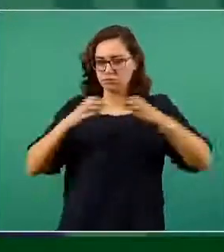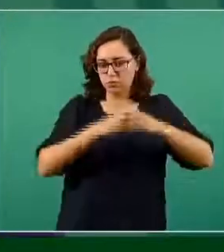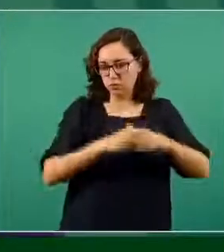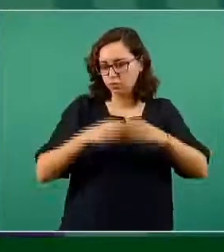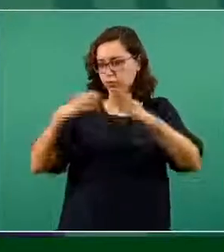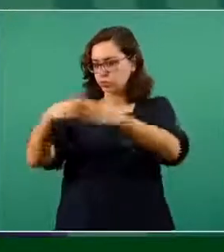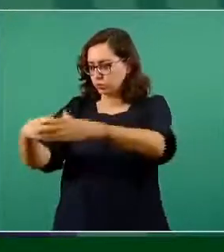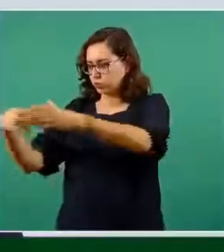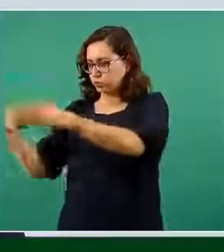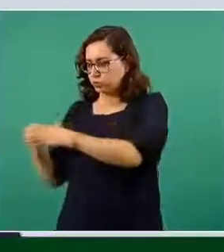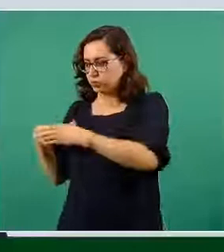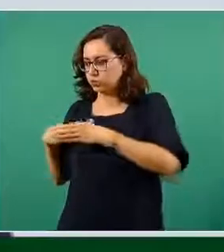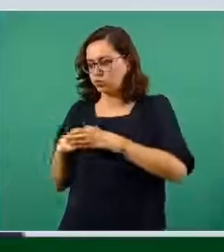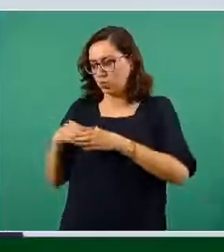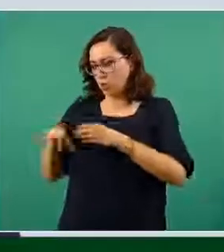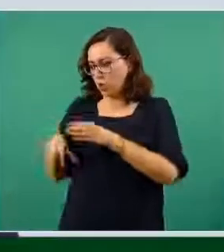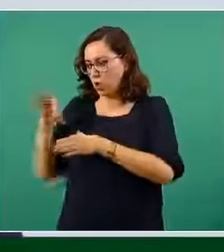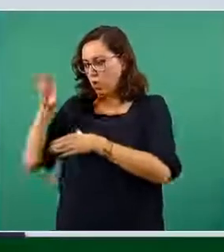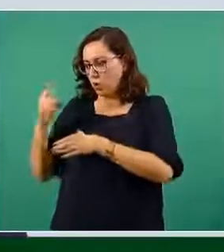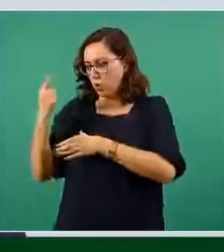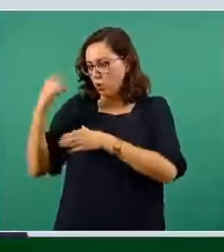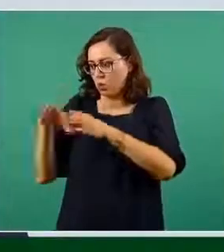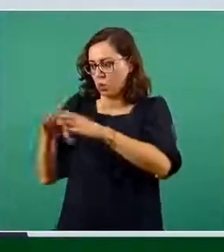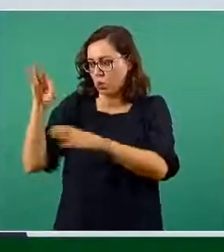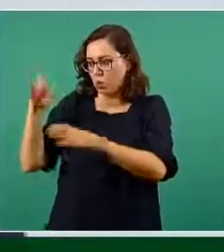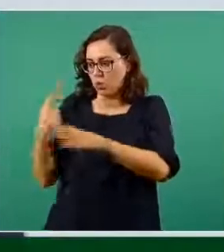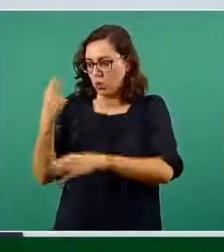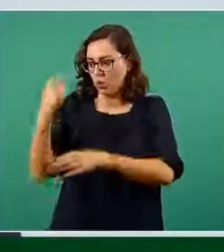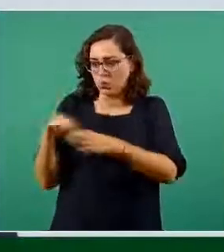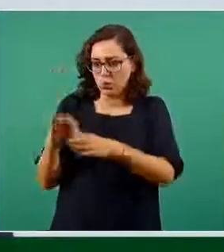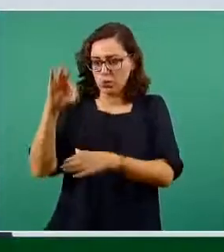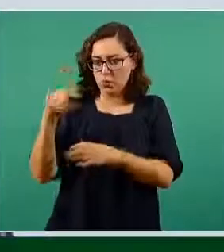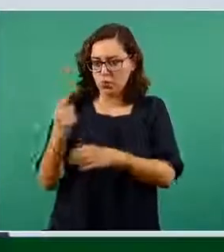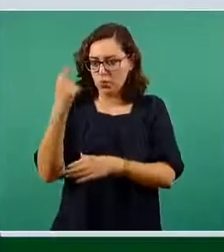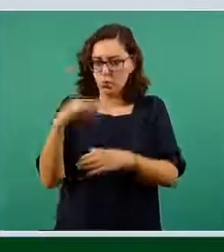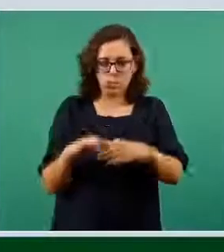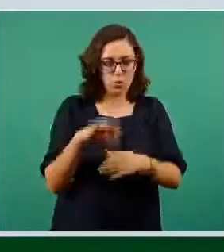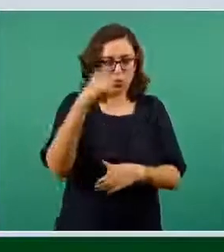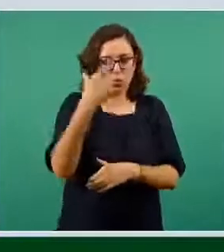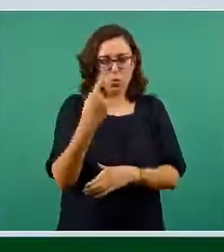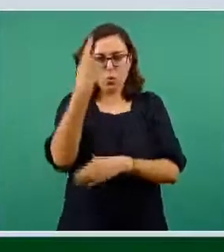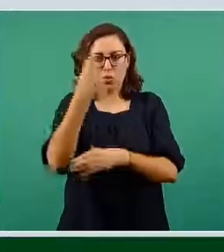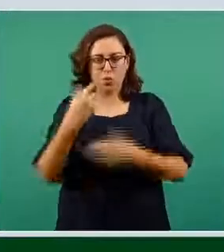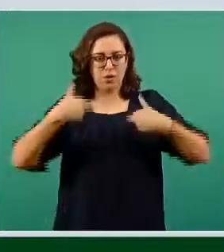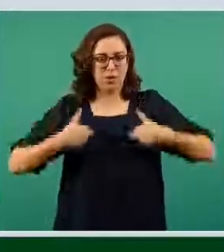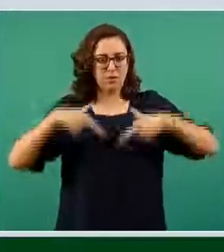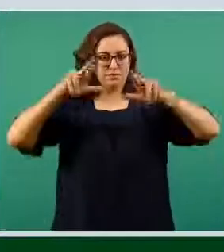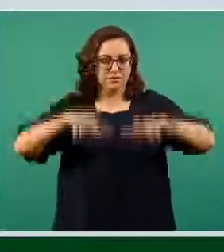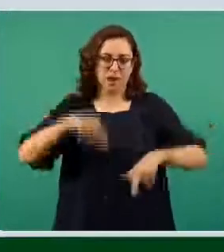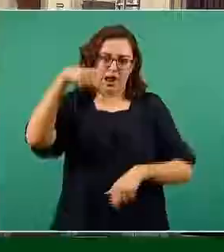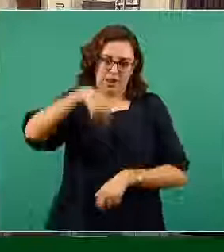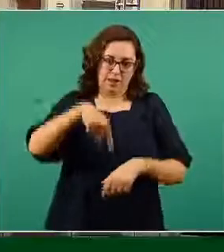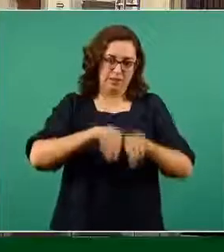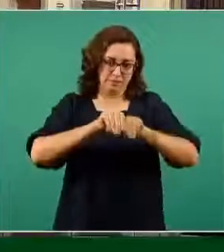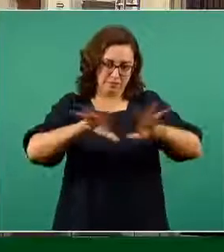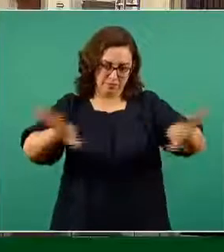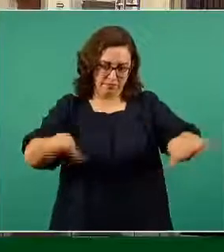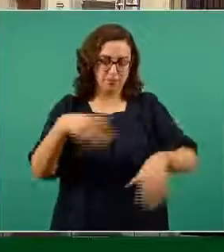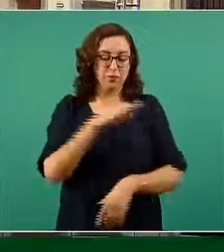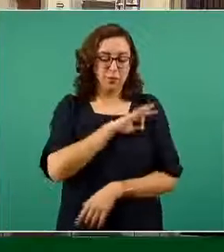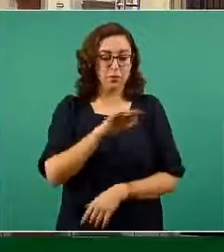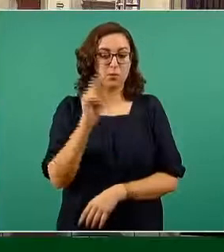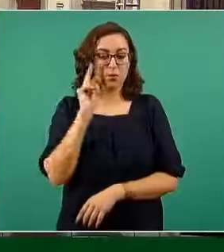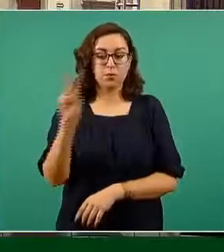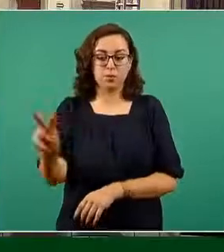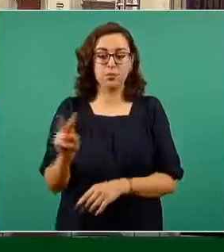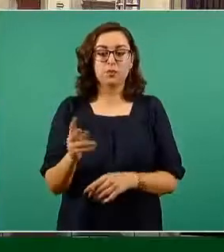también representan las dudas que se están teniendo con mayor, digamos, intensidad en la población. Entonces, podríamos